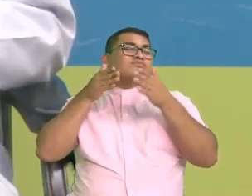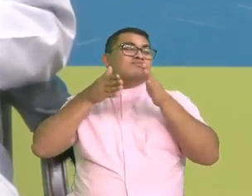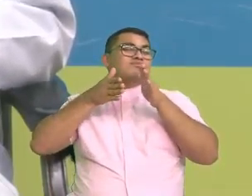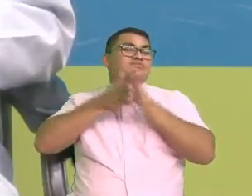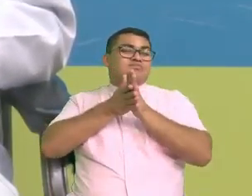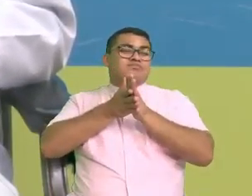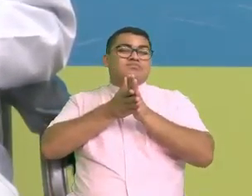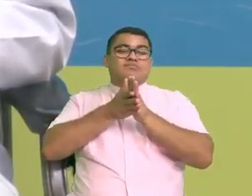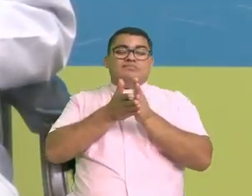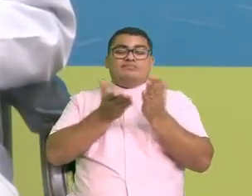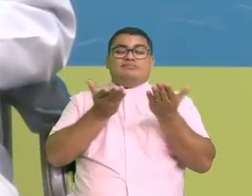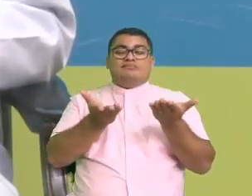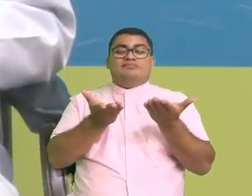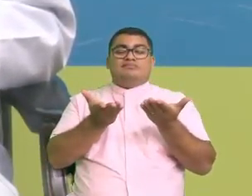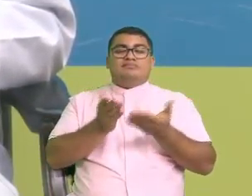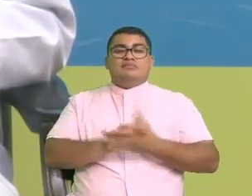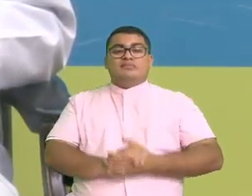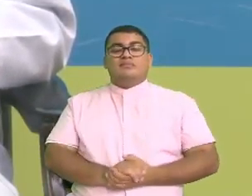Y entonces